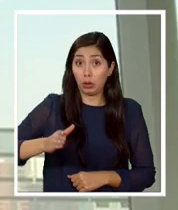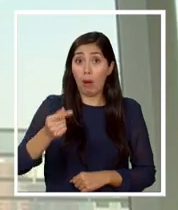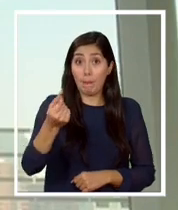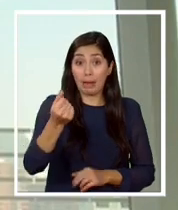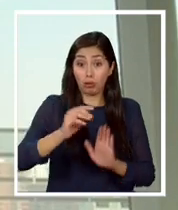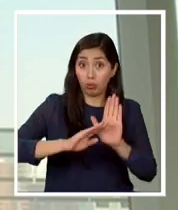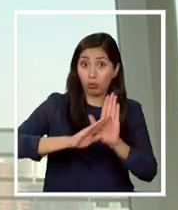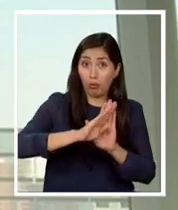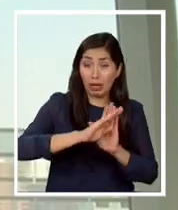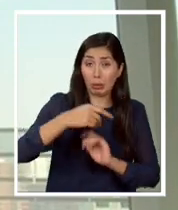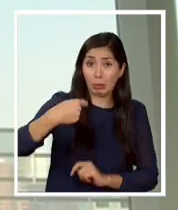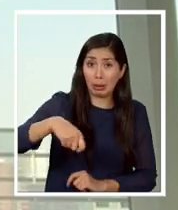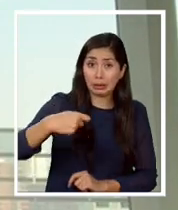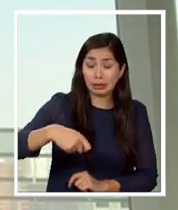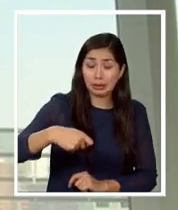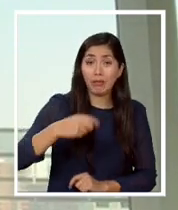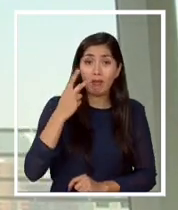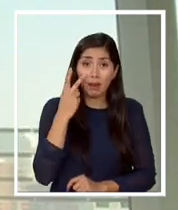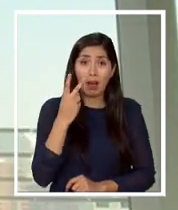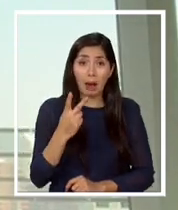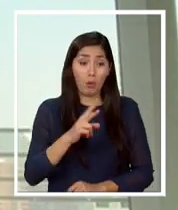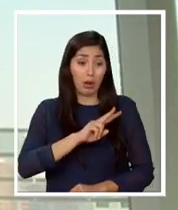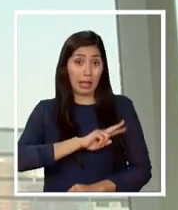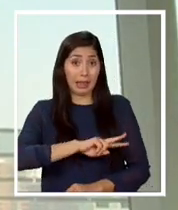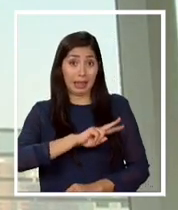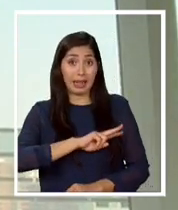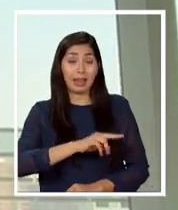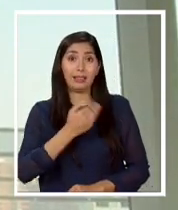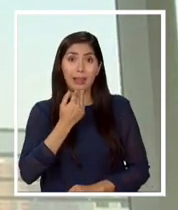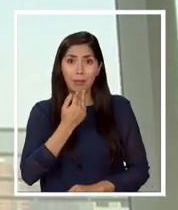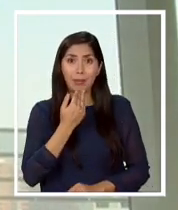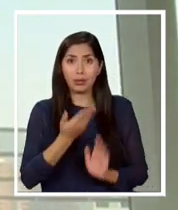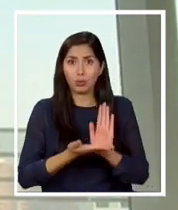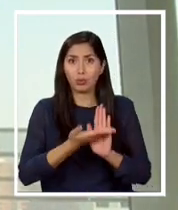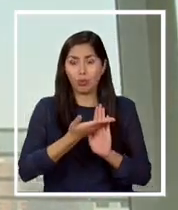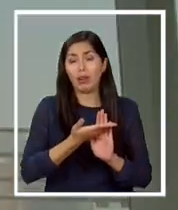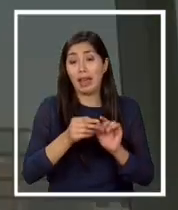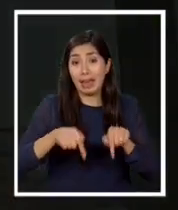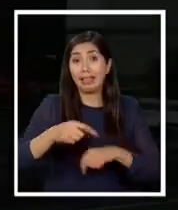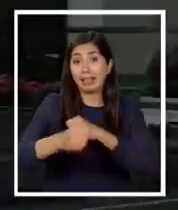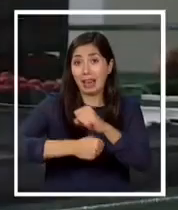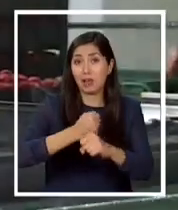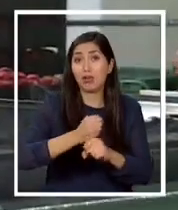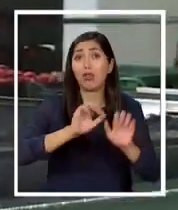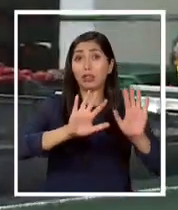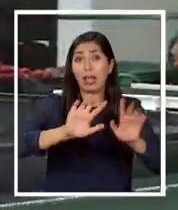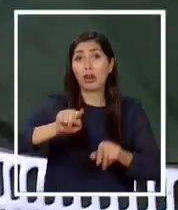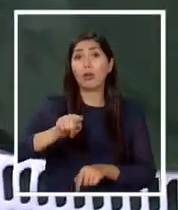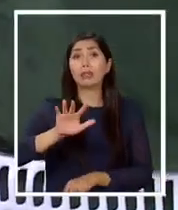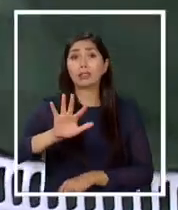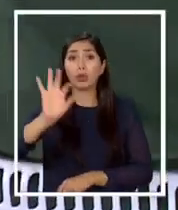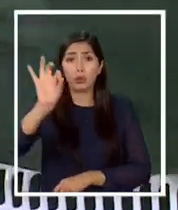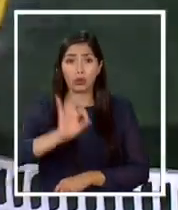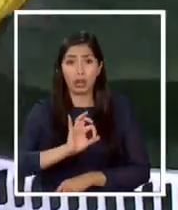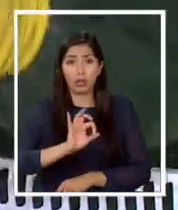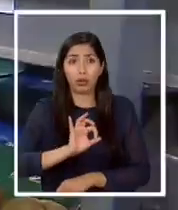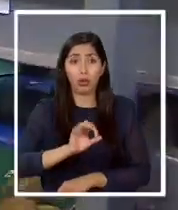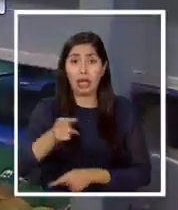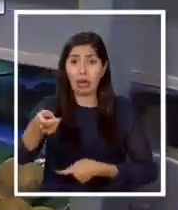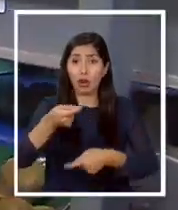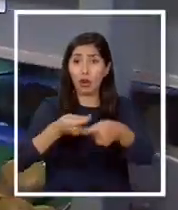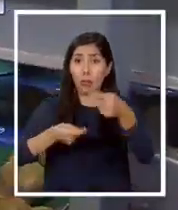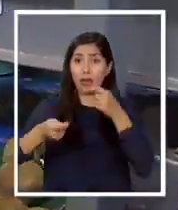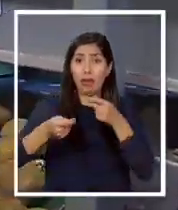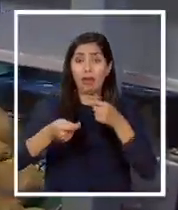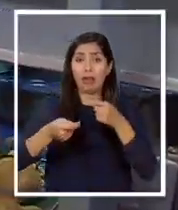es muy probable que veamos un incremento en la tasa durante este año, incluso un 10,5%. La economía ha retrocedido a